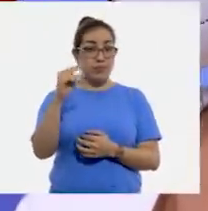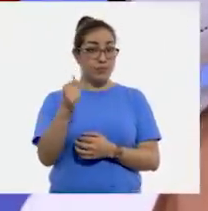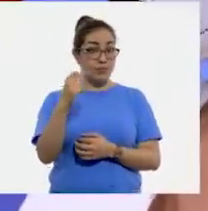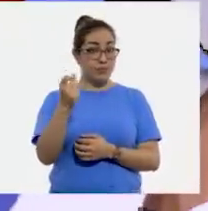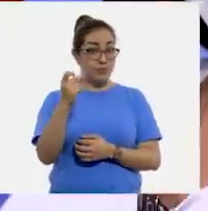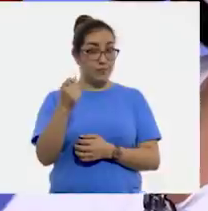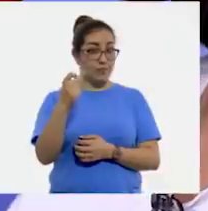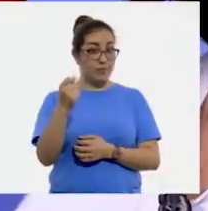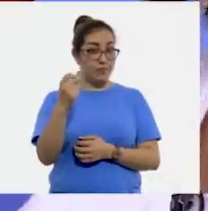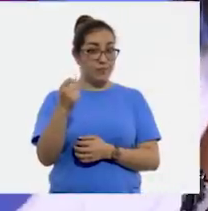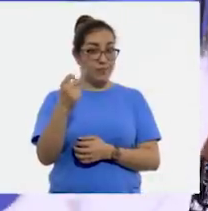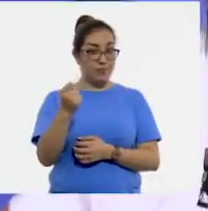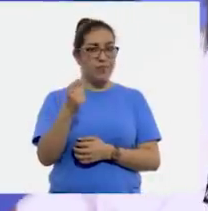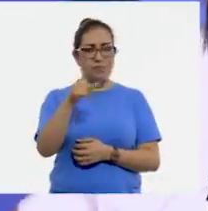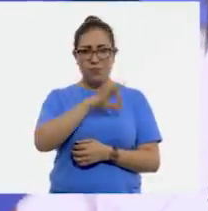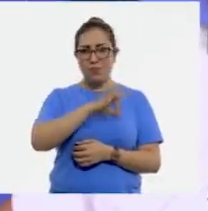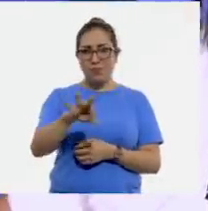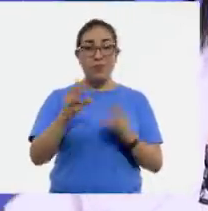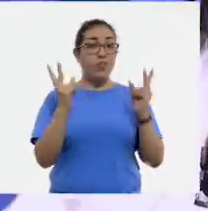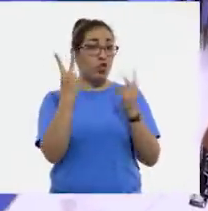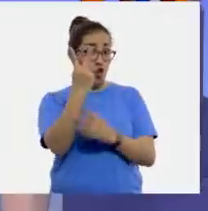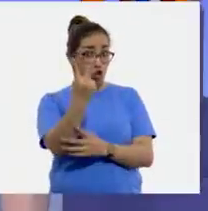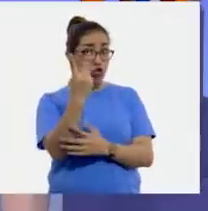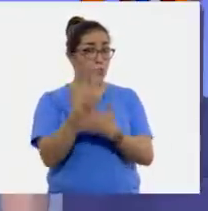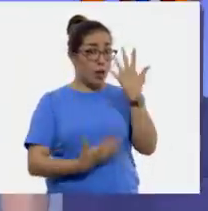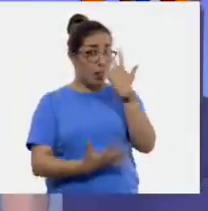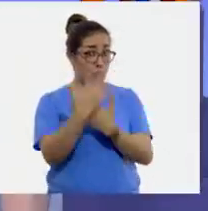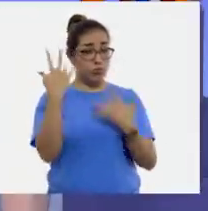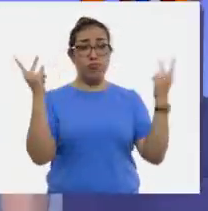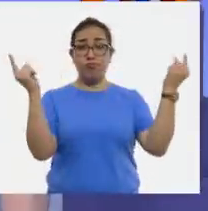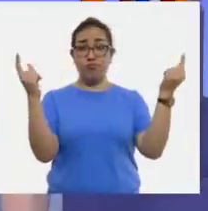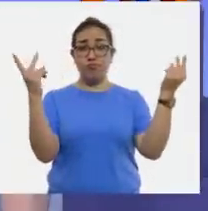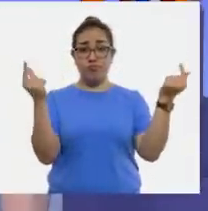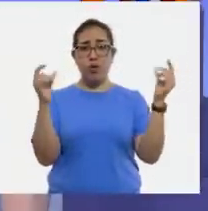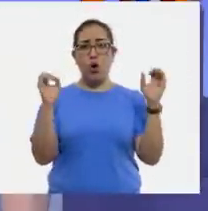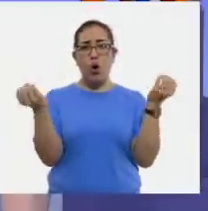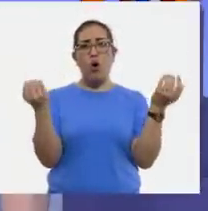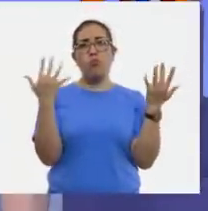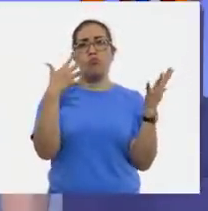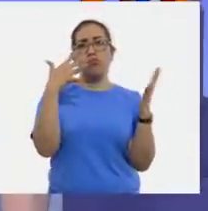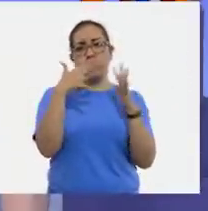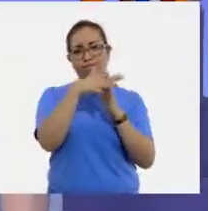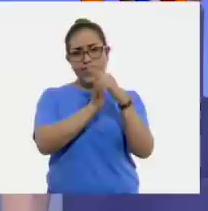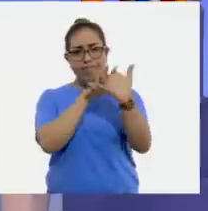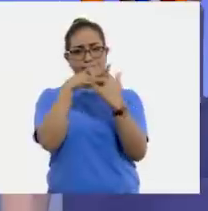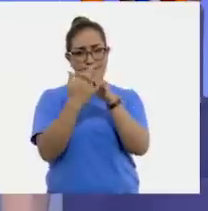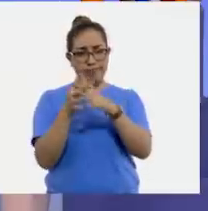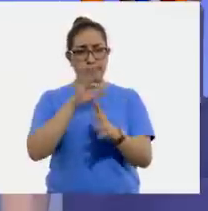así. Puedes tocar las dos manos o puedes combinarlos.